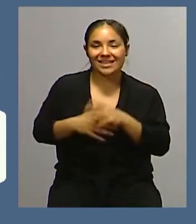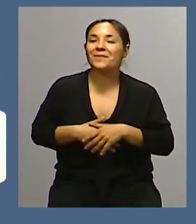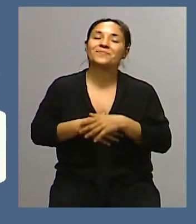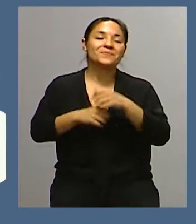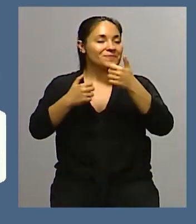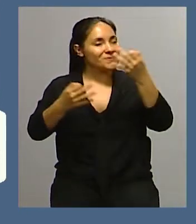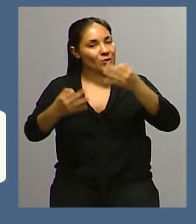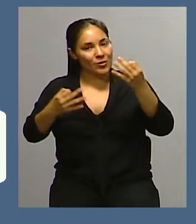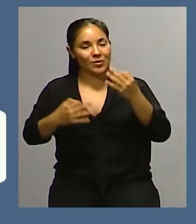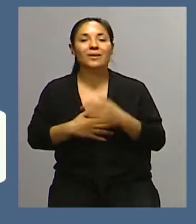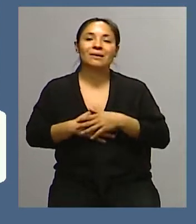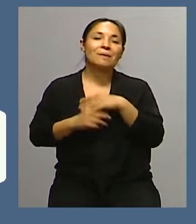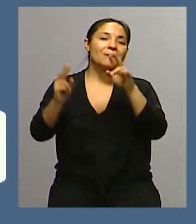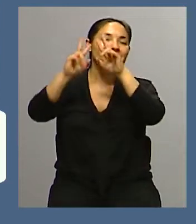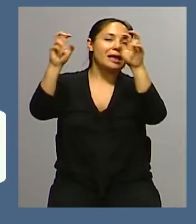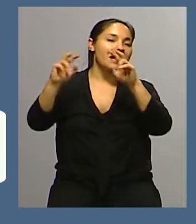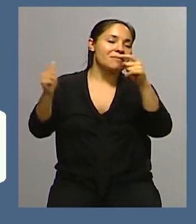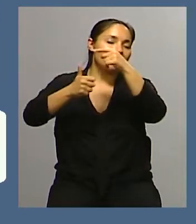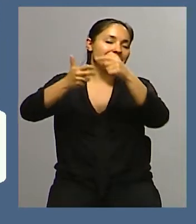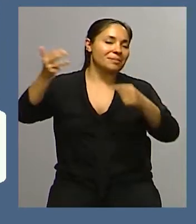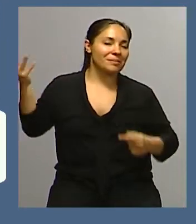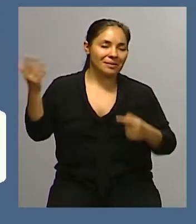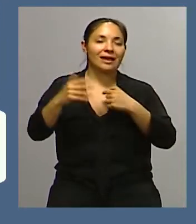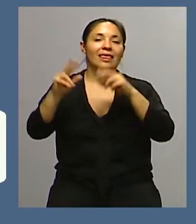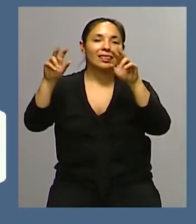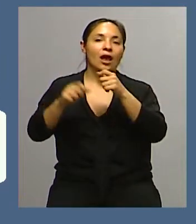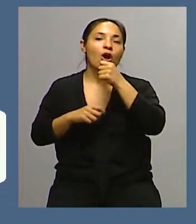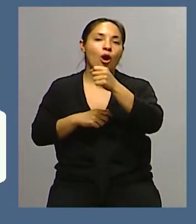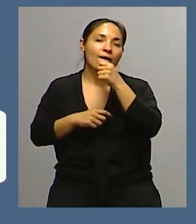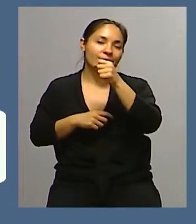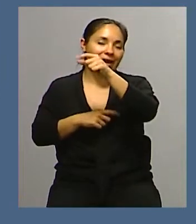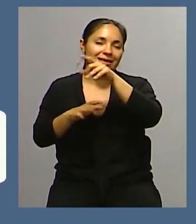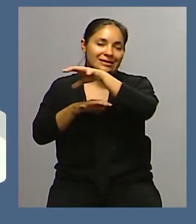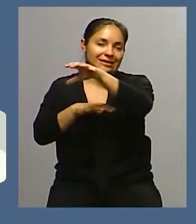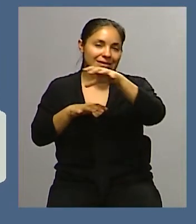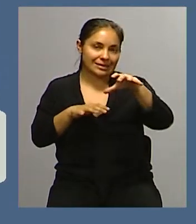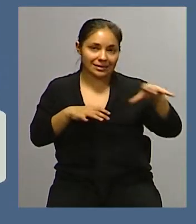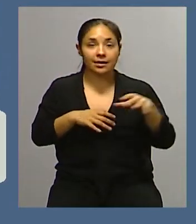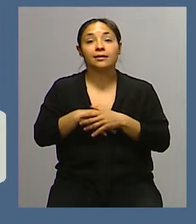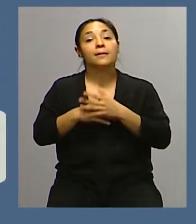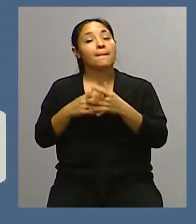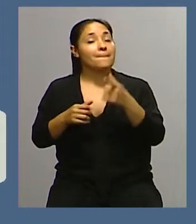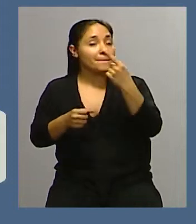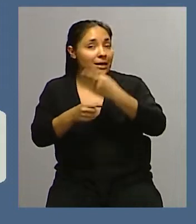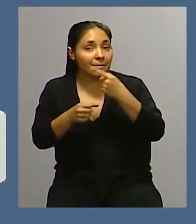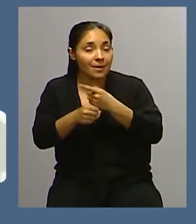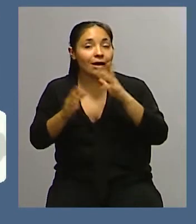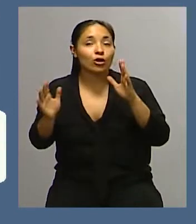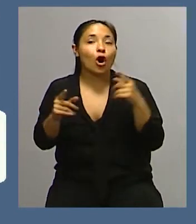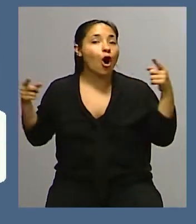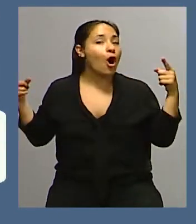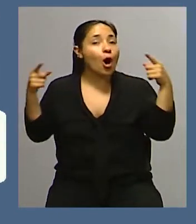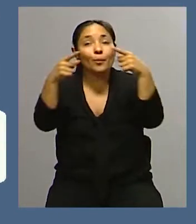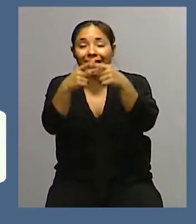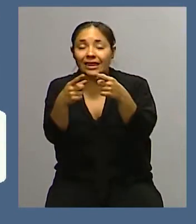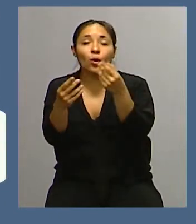Bueno, hay muchísimo de qué hablar, me imagino, de esta conferencia de las partes. Lo primero que me parece que hay que esbozar es cuáles son los objetivos,